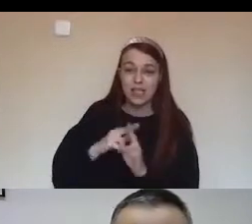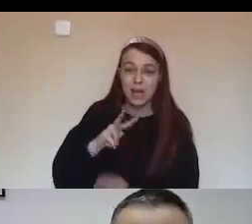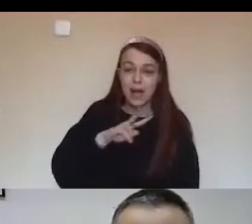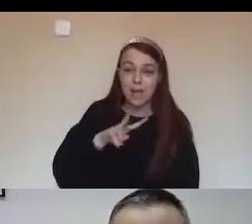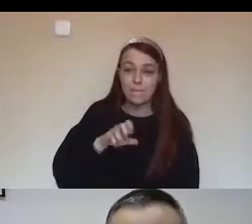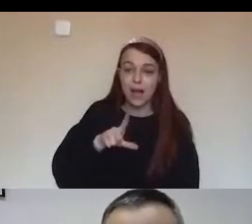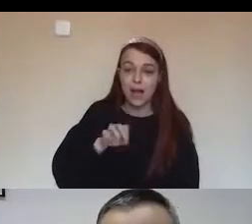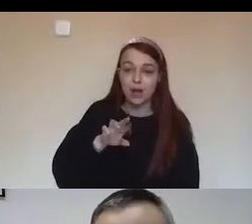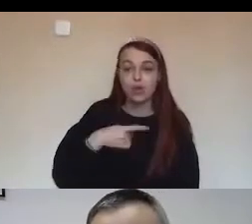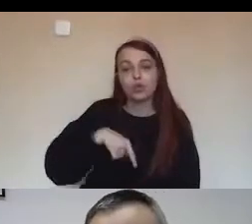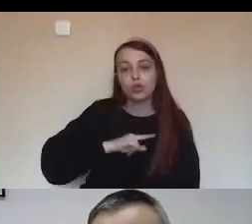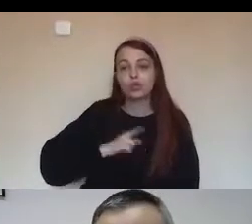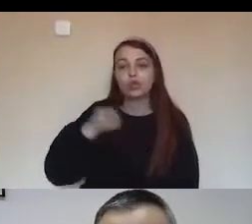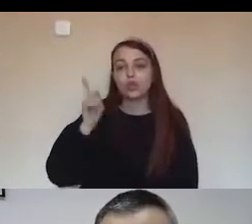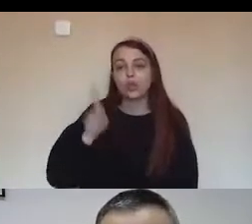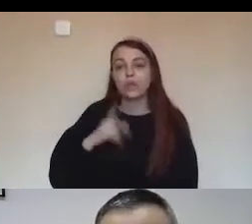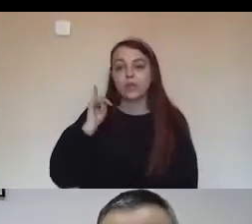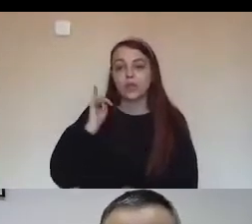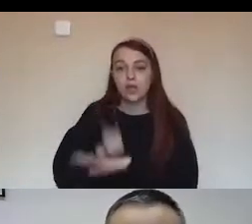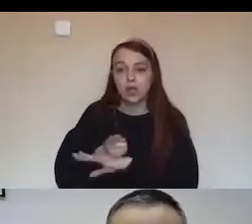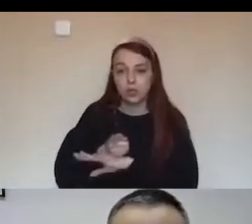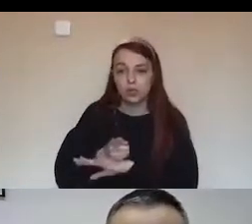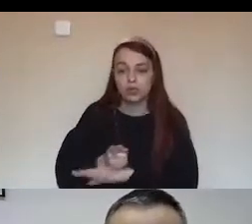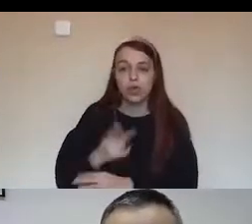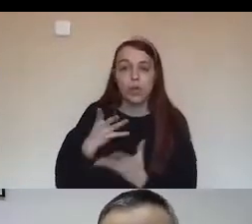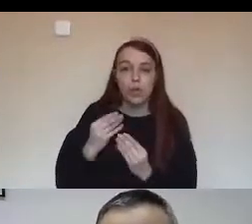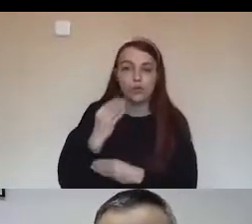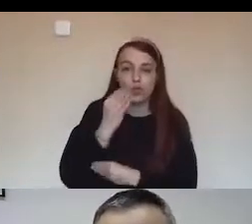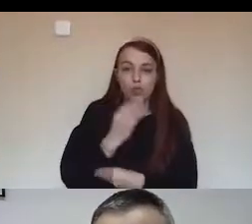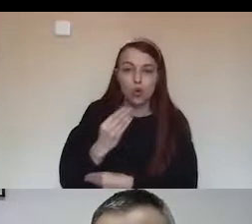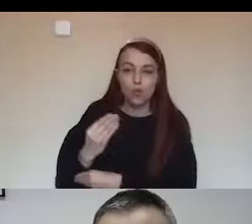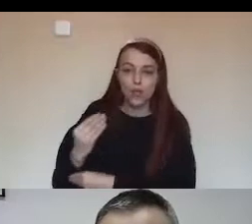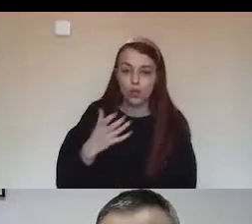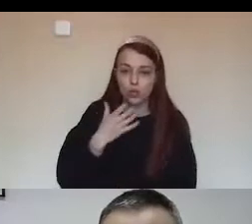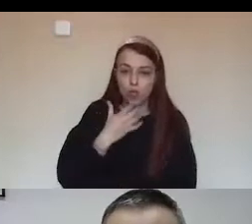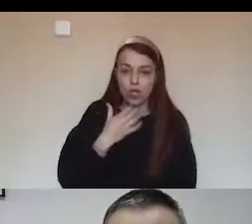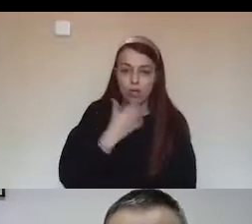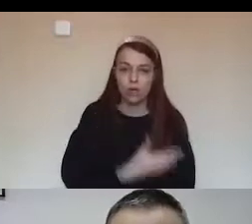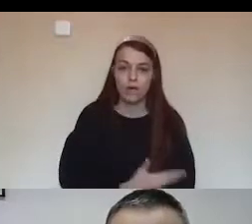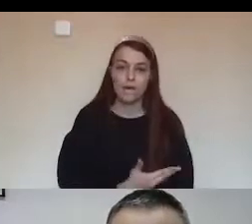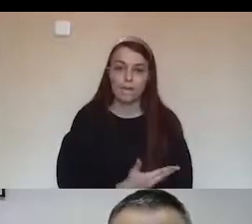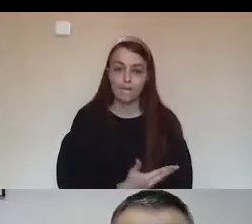¿no? Aparte de muchos monumentos, como por ejemplo este